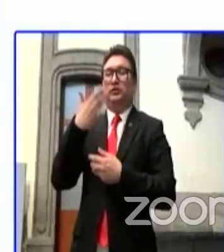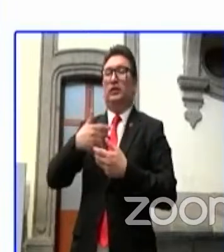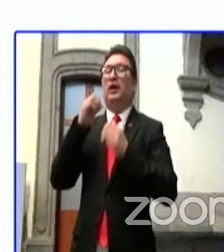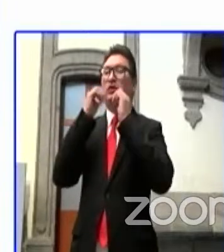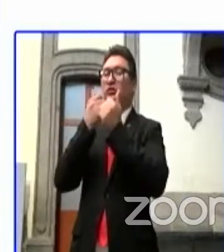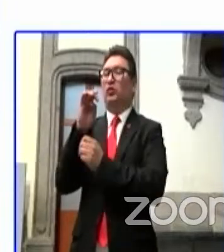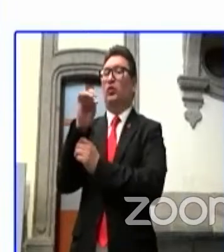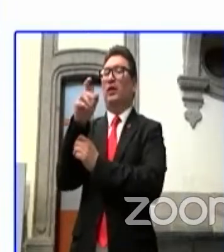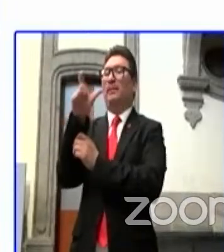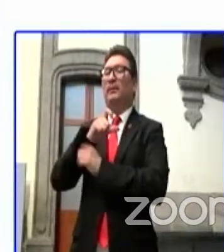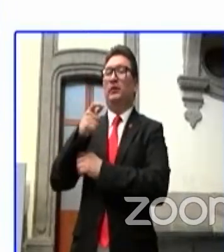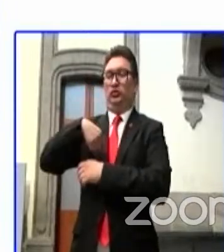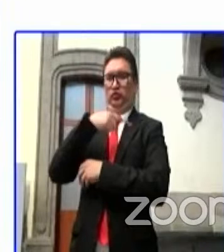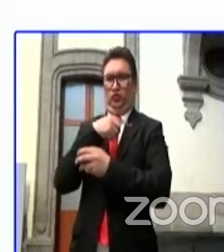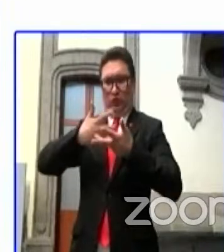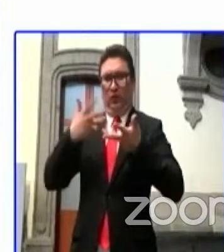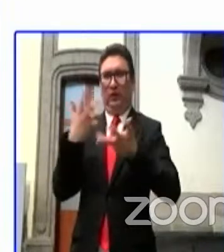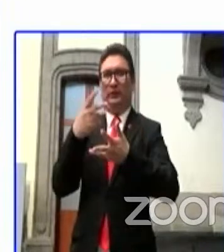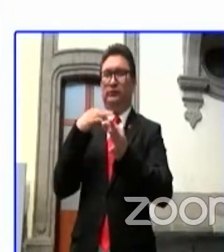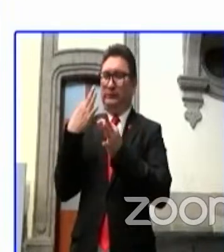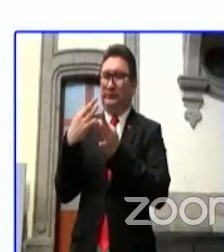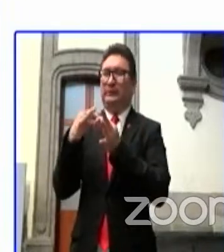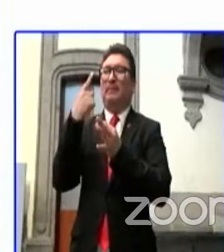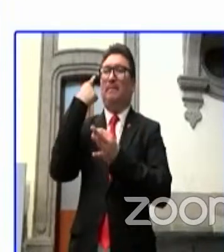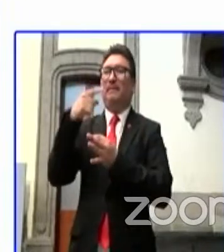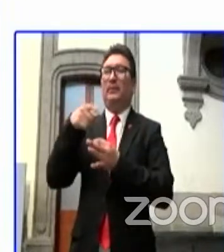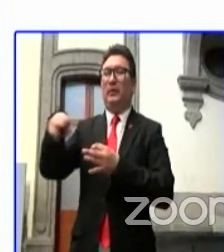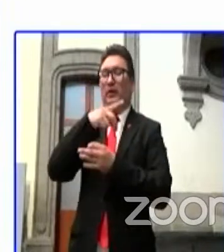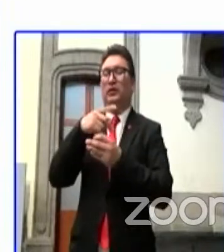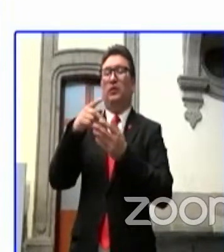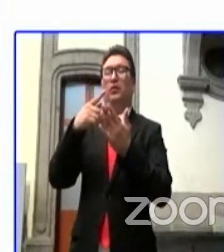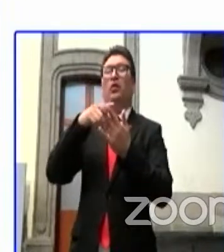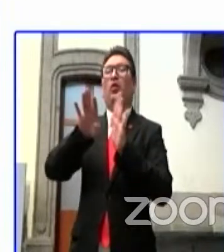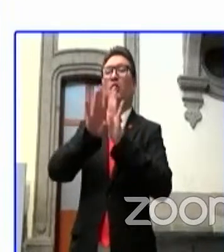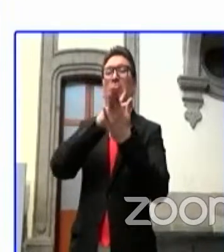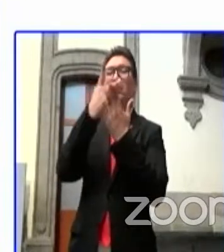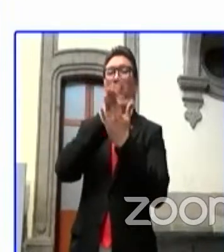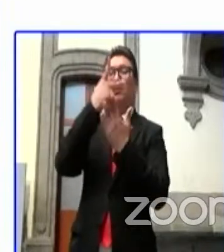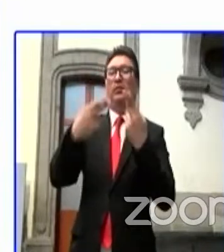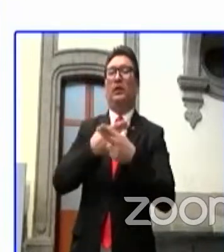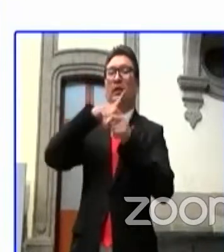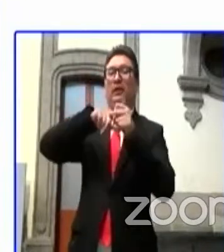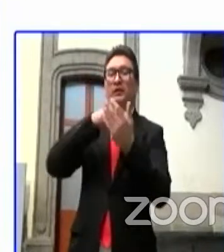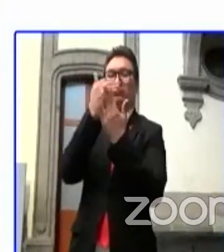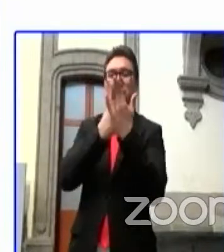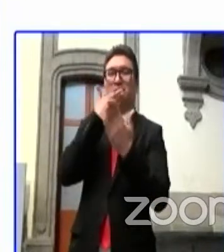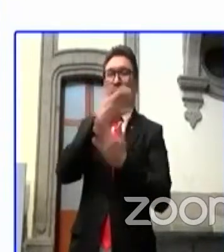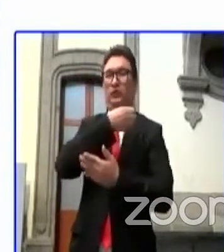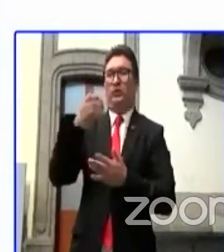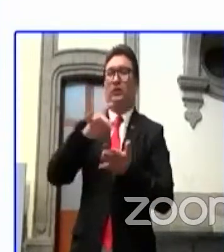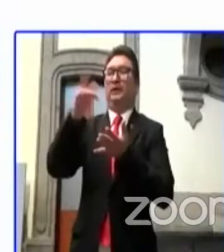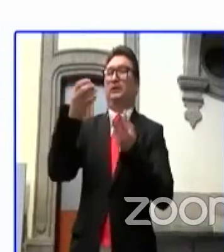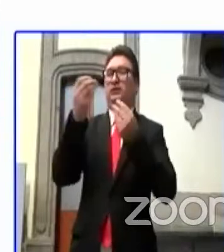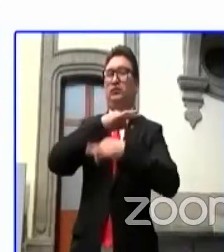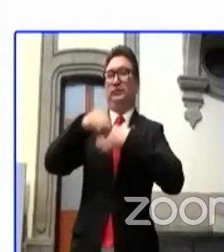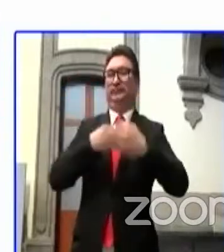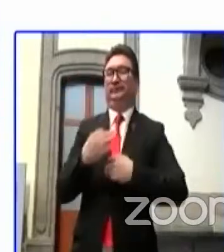se cumpla lo que se deriva y la importancia de este plan nacional. Muchas gracias a todos y todas.